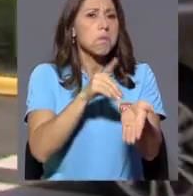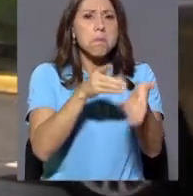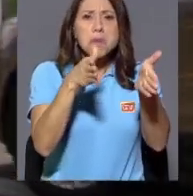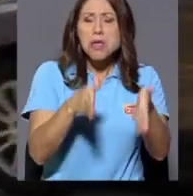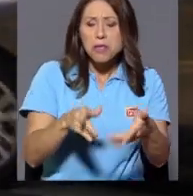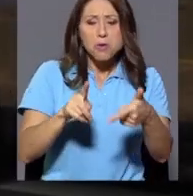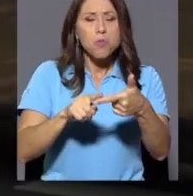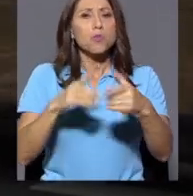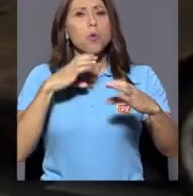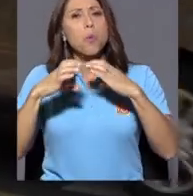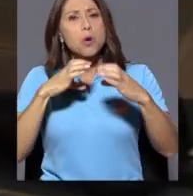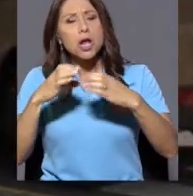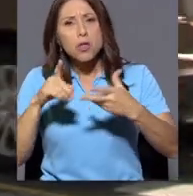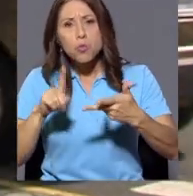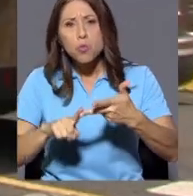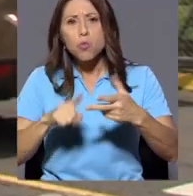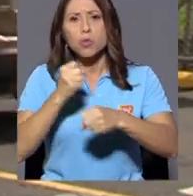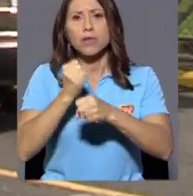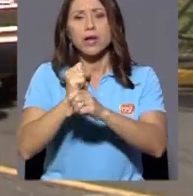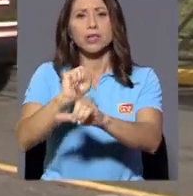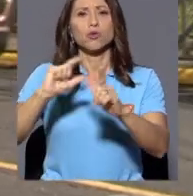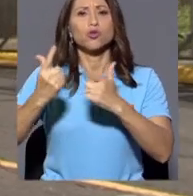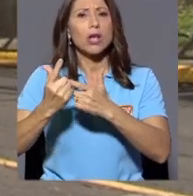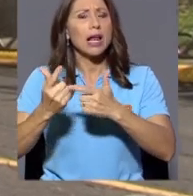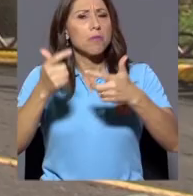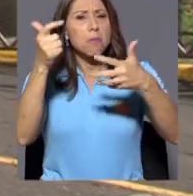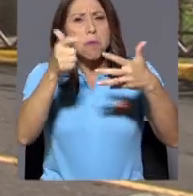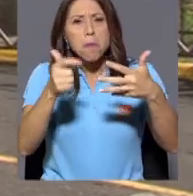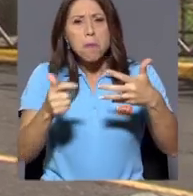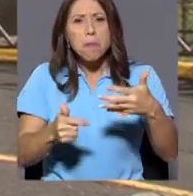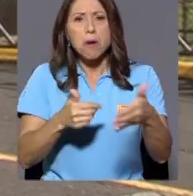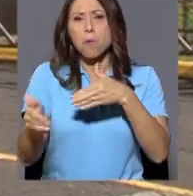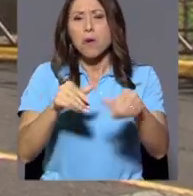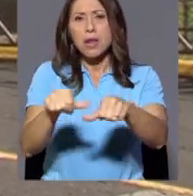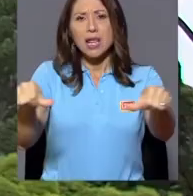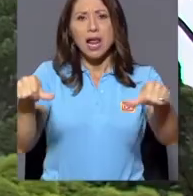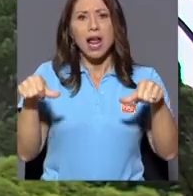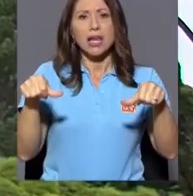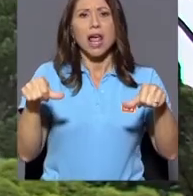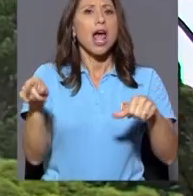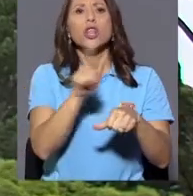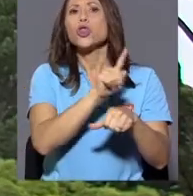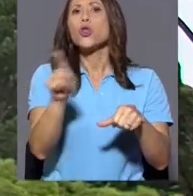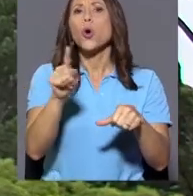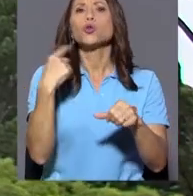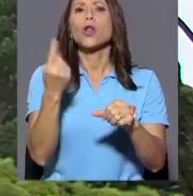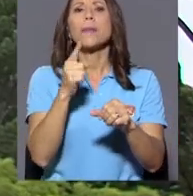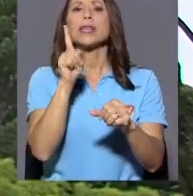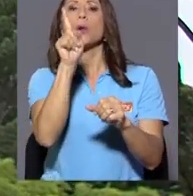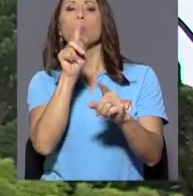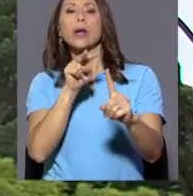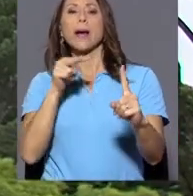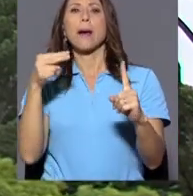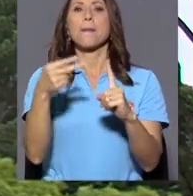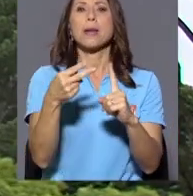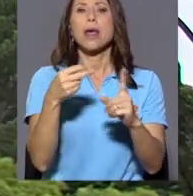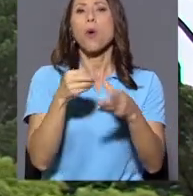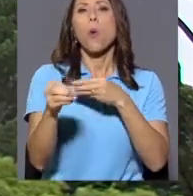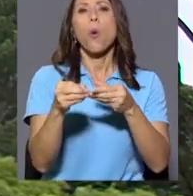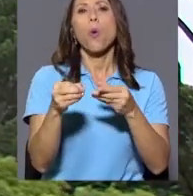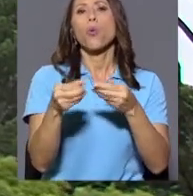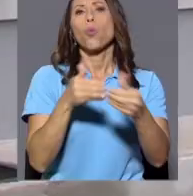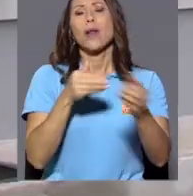médico sea un comunicador sea un trabajador social en cualquier área no salga con cualquier mirada o solamente con